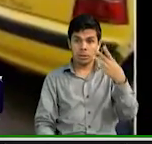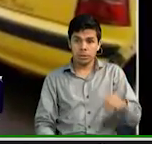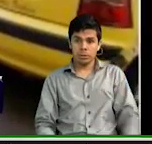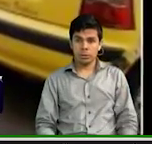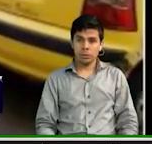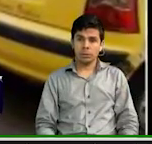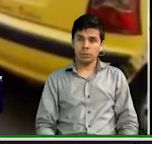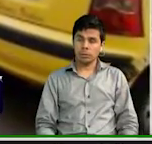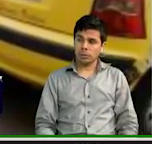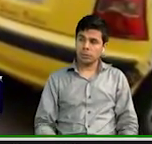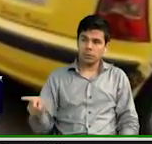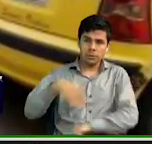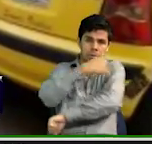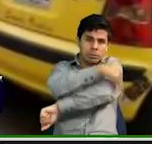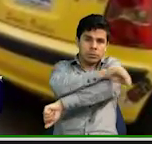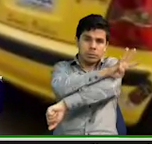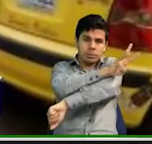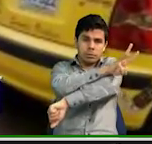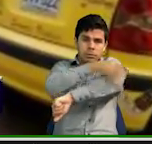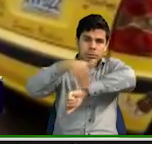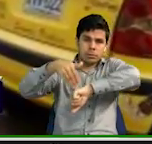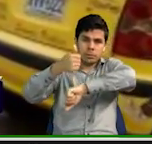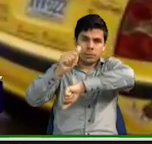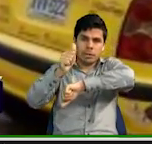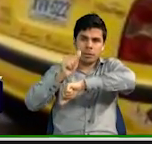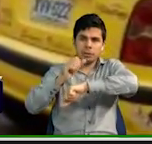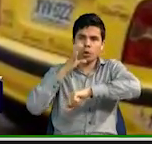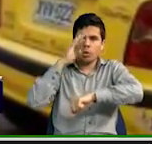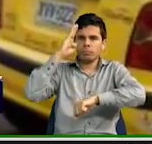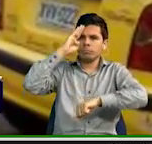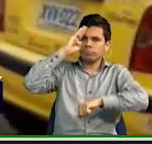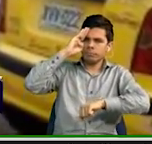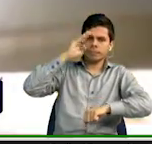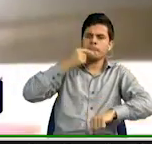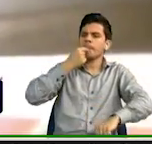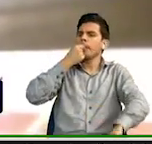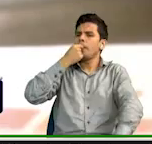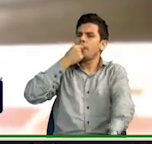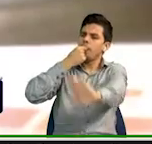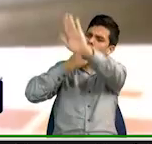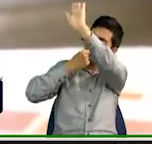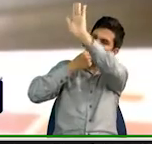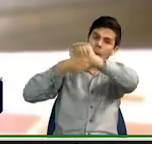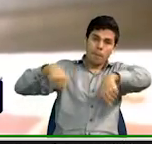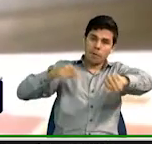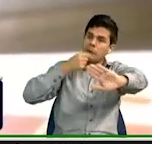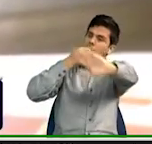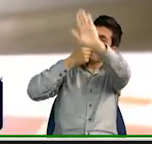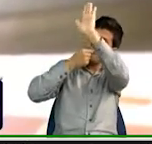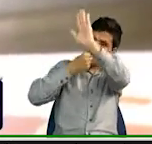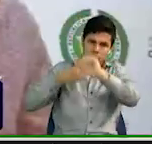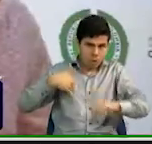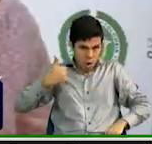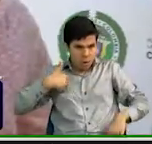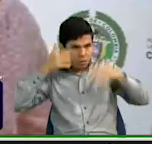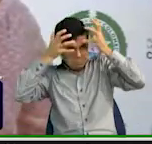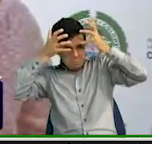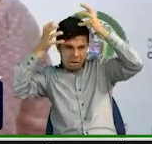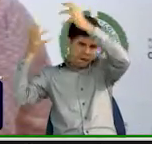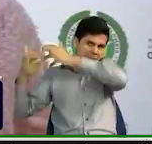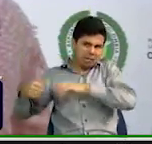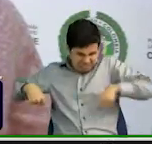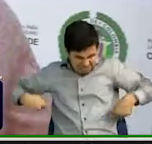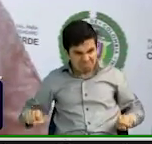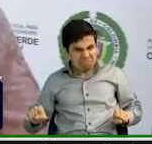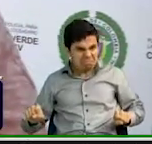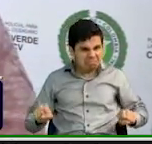el primer caso se presentó en la calle 43 con 10a un agente de tránsito le hizo la señal de pare al motociclista el joven que iba sin casco decidió